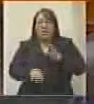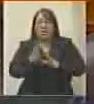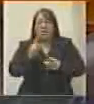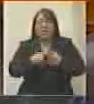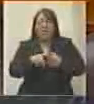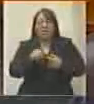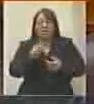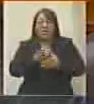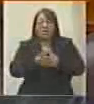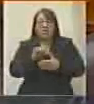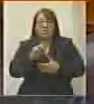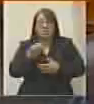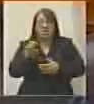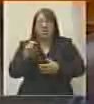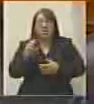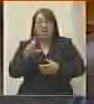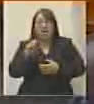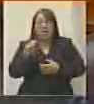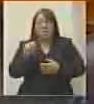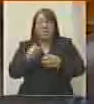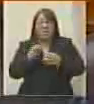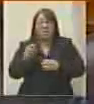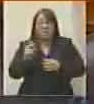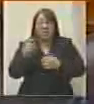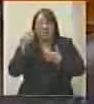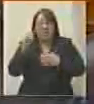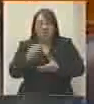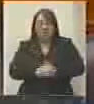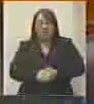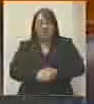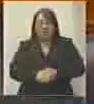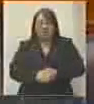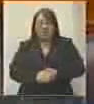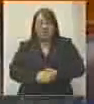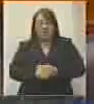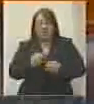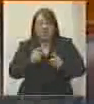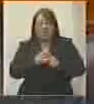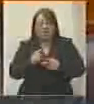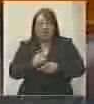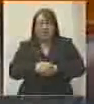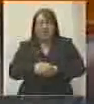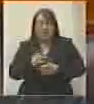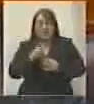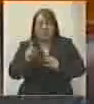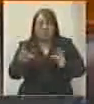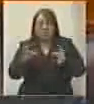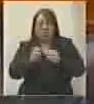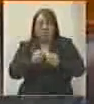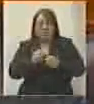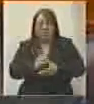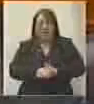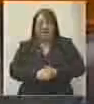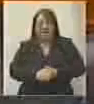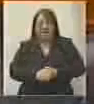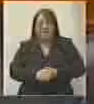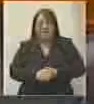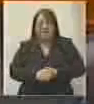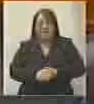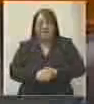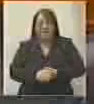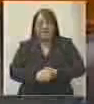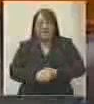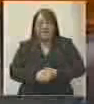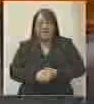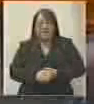hasta Chipiico, Distrito de las Lomas, provincia del Departamento de Piura. Como también la disposición complementaria que diga lo